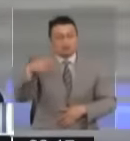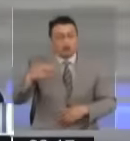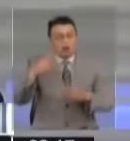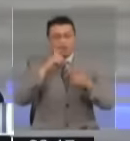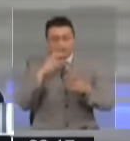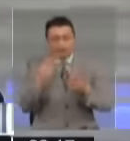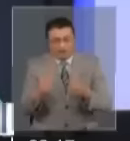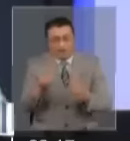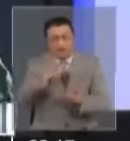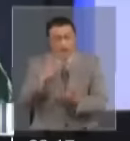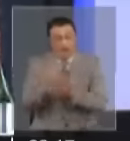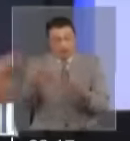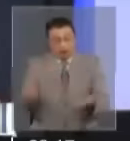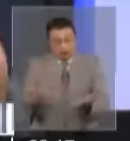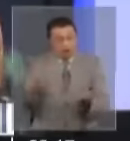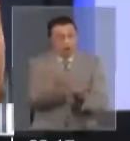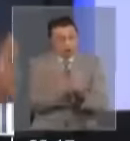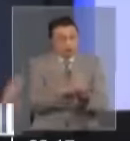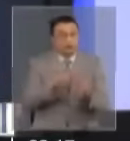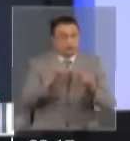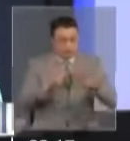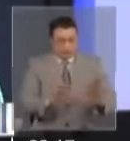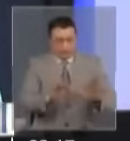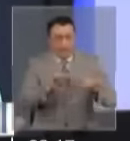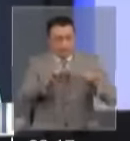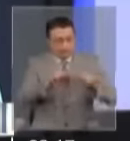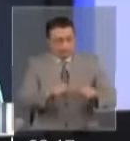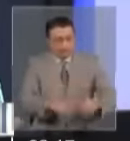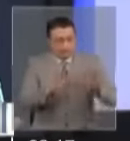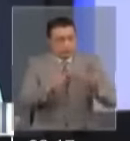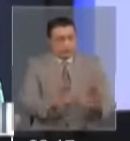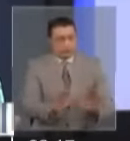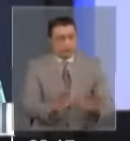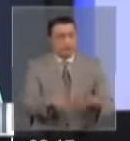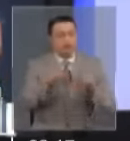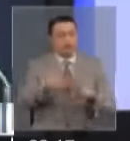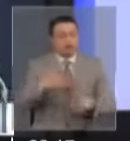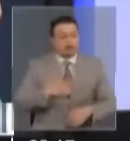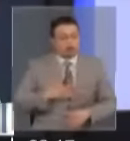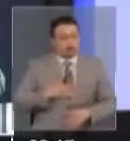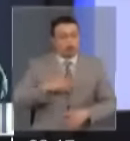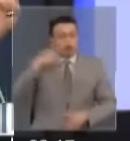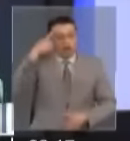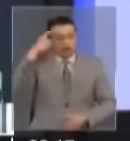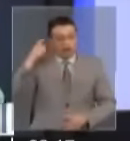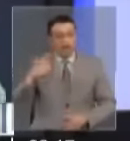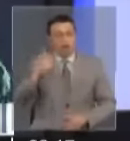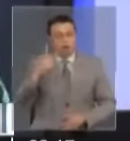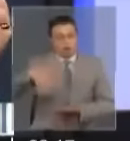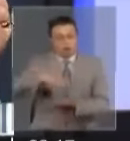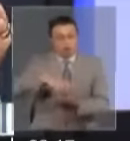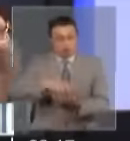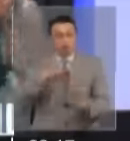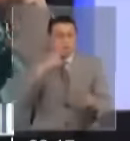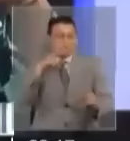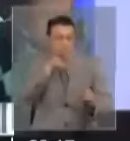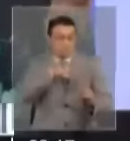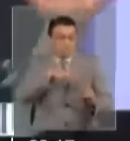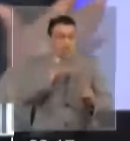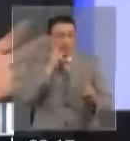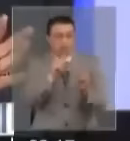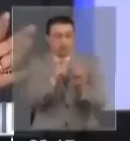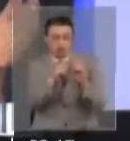ahora hay que mantenerlo y hay que pelear por eso, pero yo creo que una comuna tiene que mirarse de forma integral. Casi todo